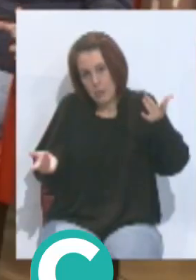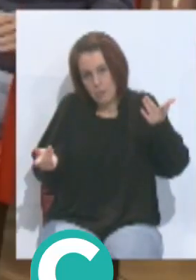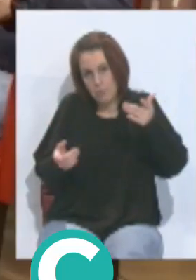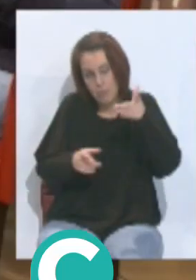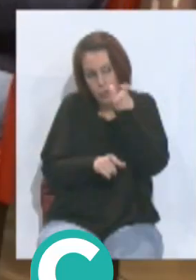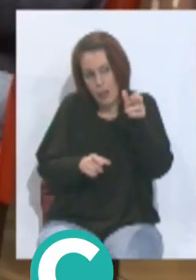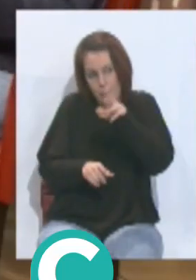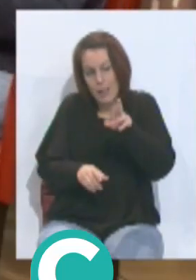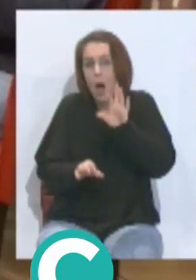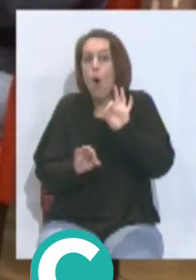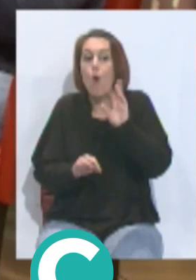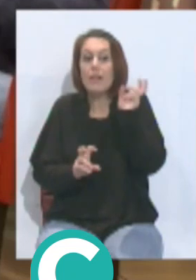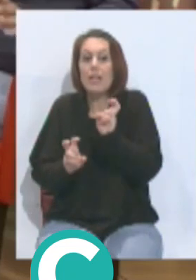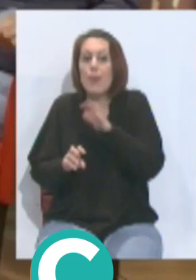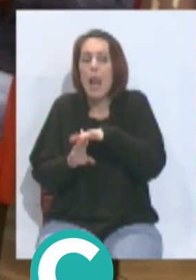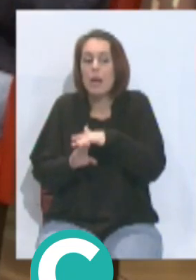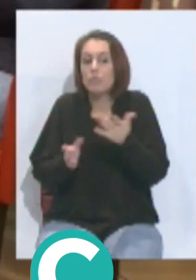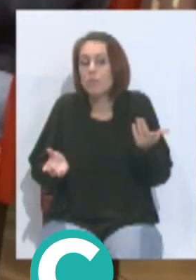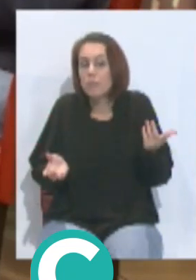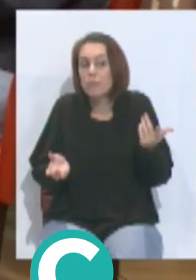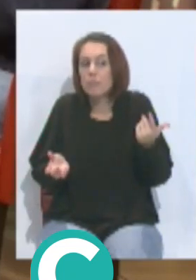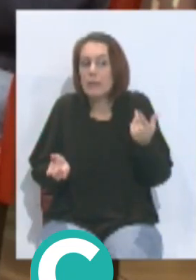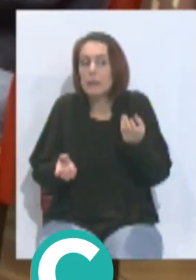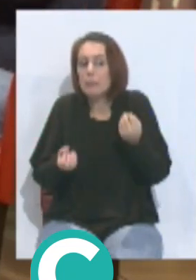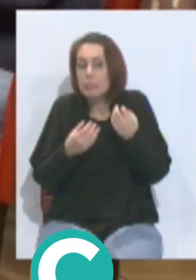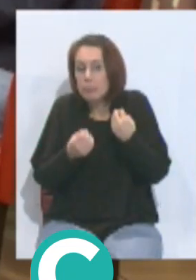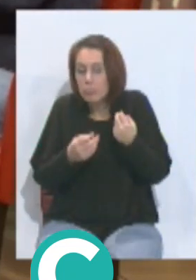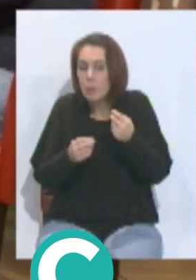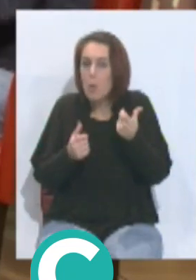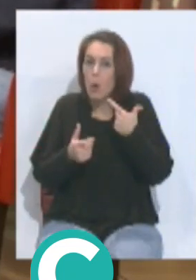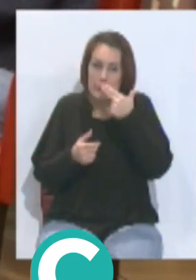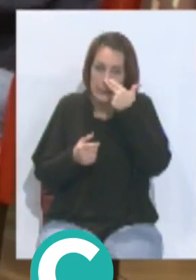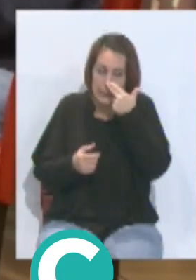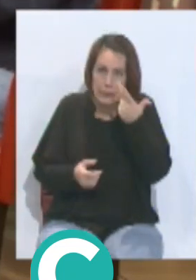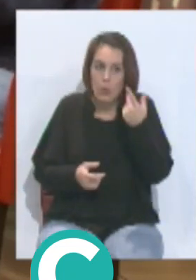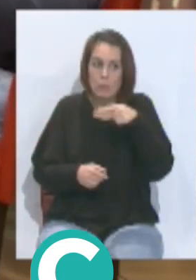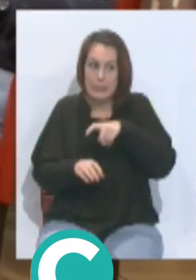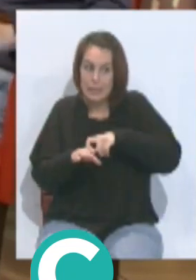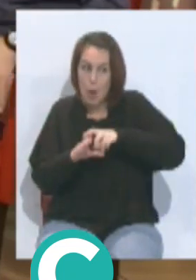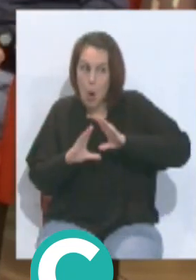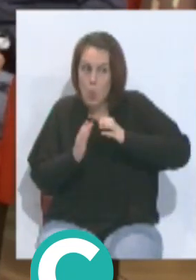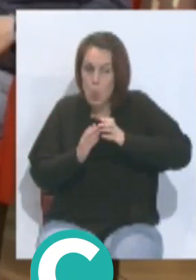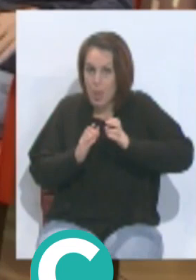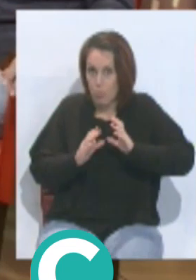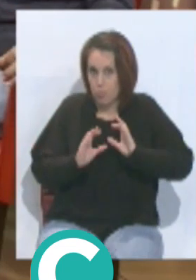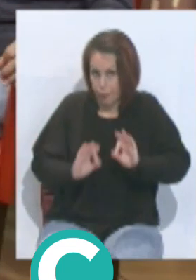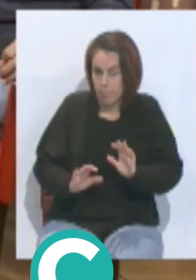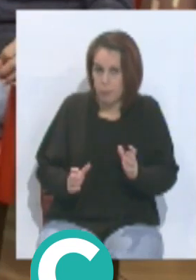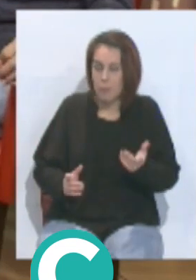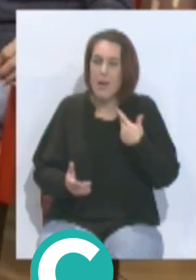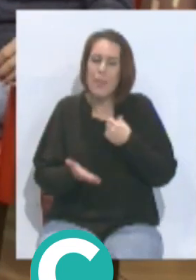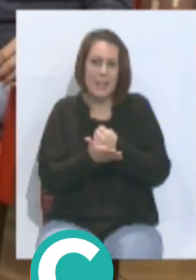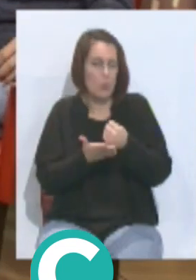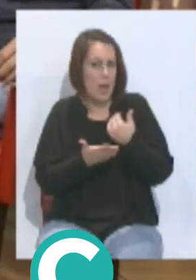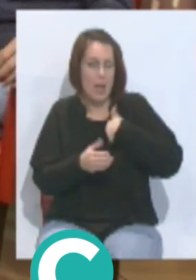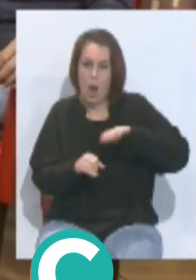gente que repita y gente que viene a saber sobre por qué le interesa un tipo de agrupación en concreto. La matrícula